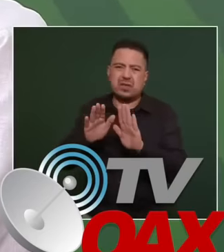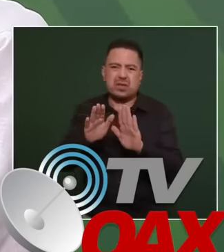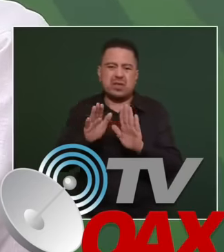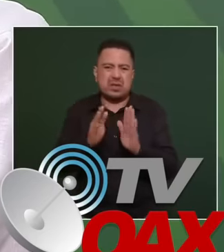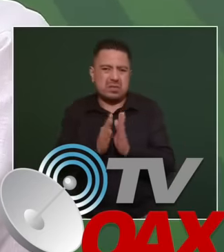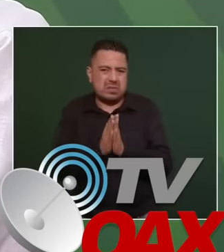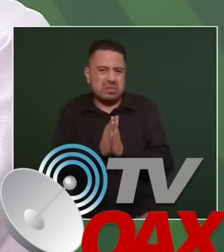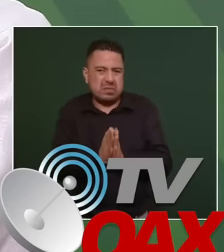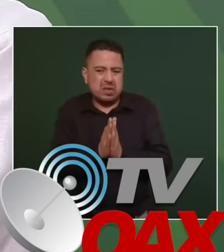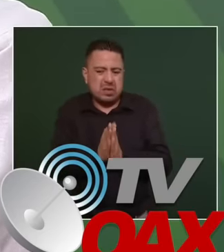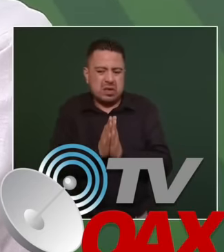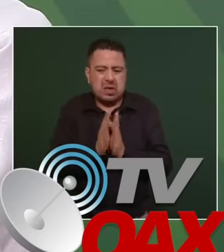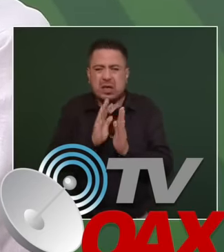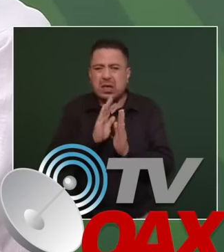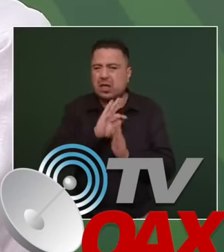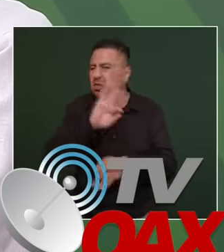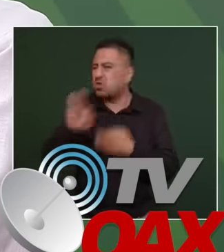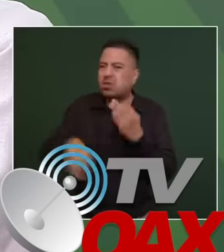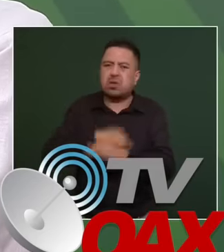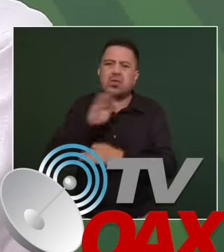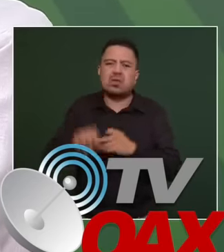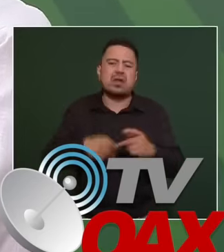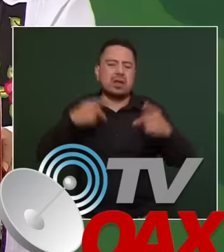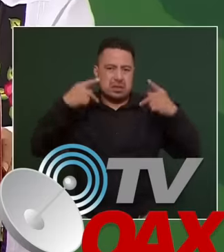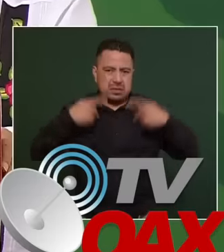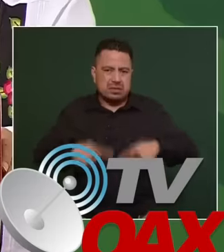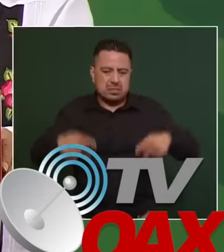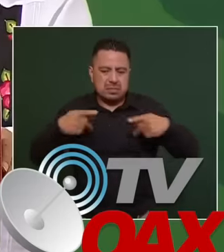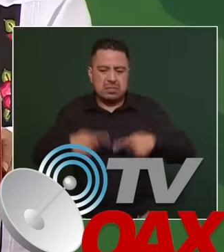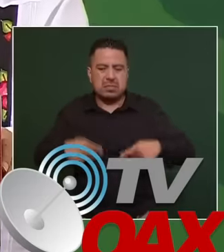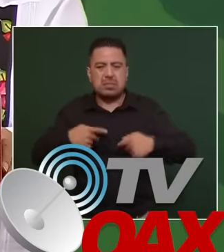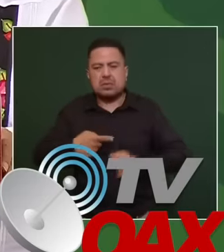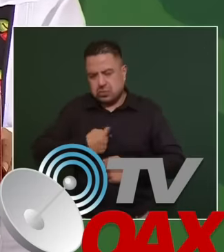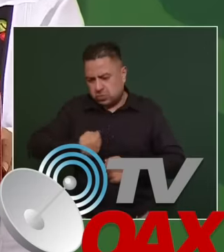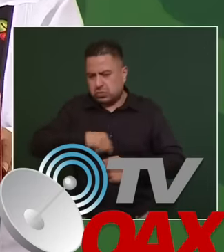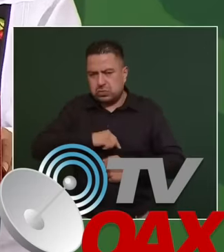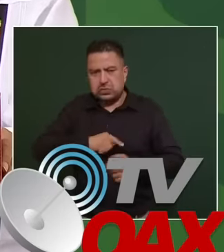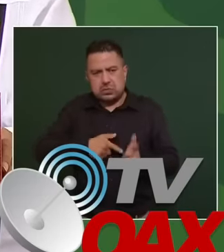información a toda la gente y vamos a seguir